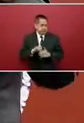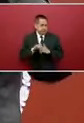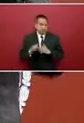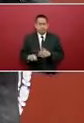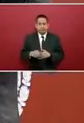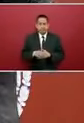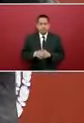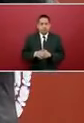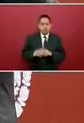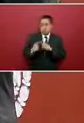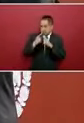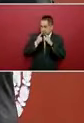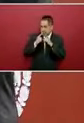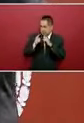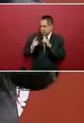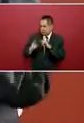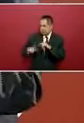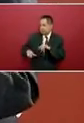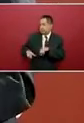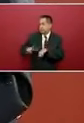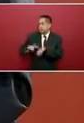y se entendía con el gobernador.